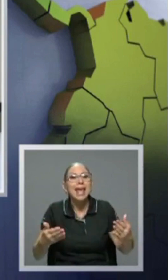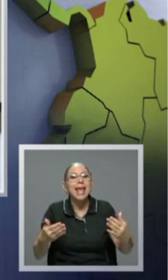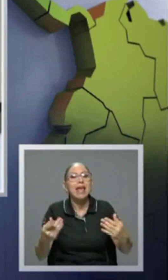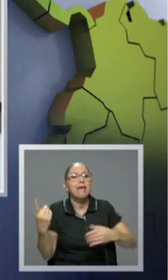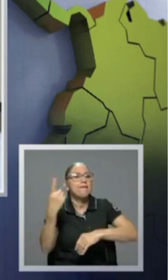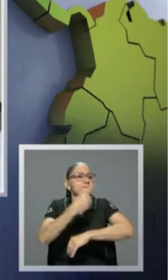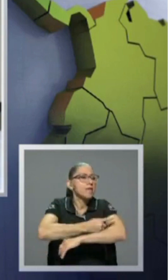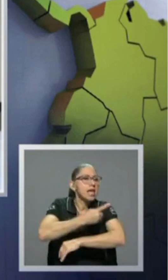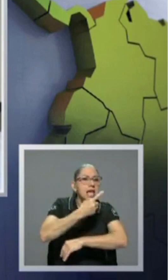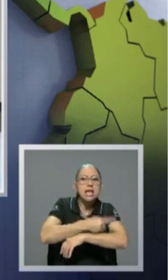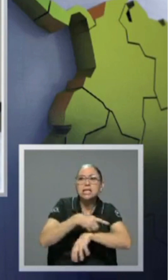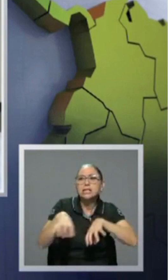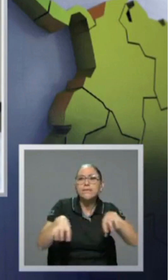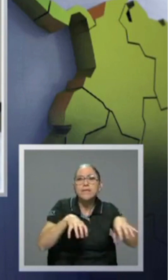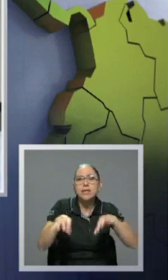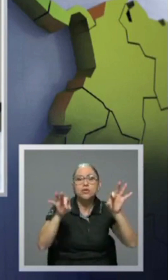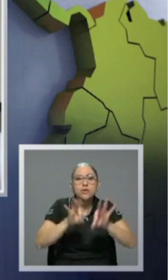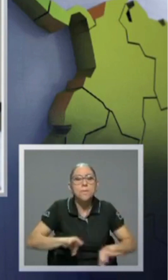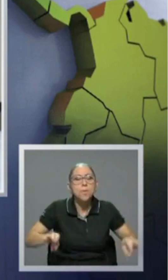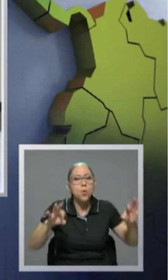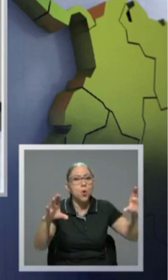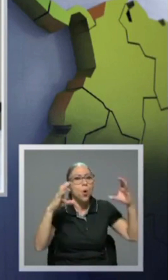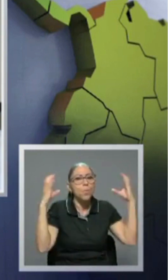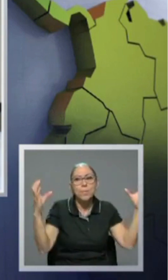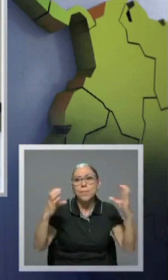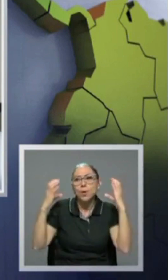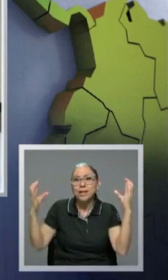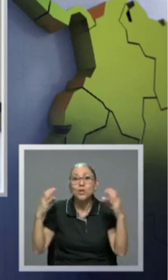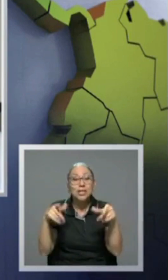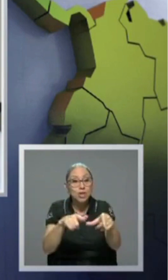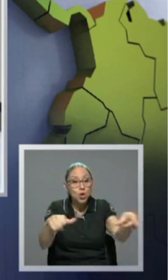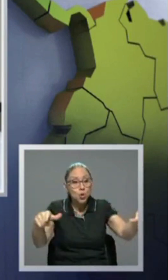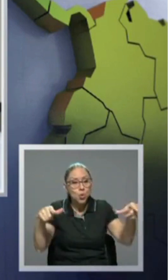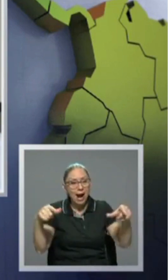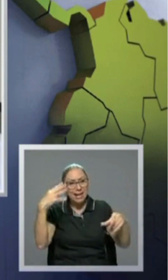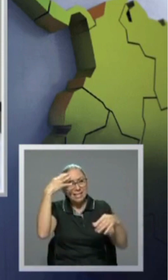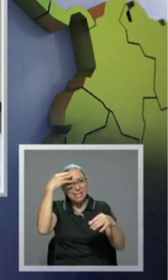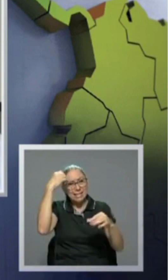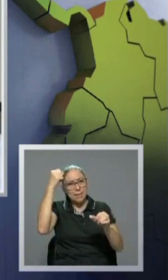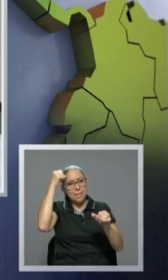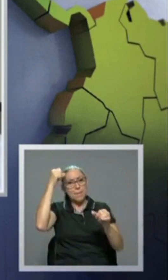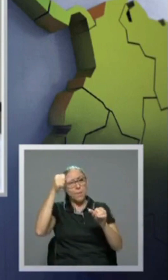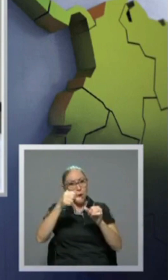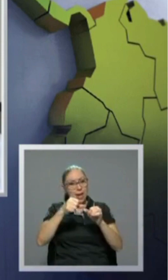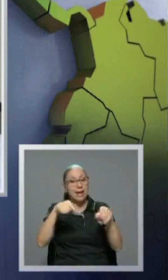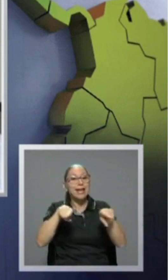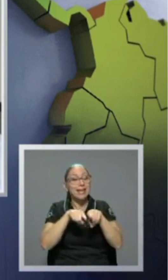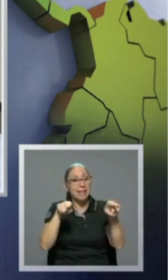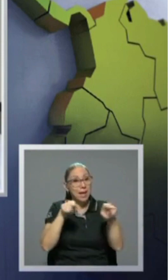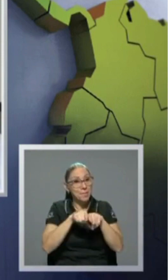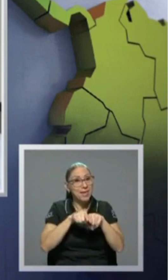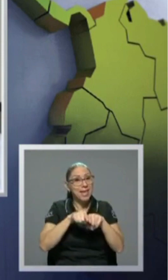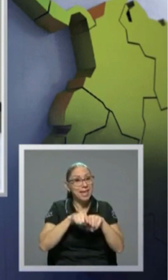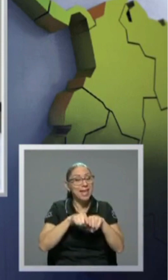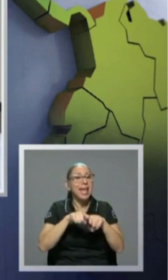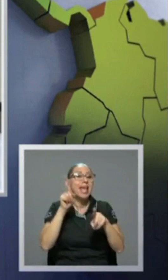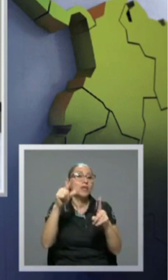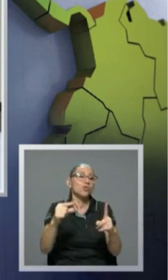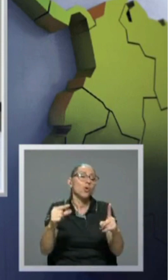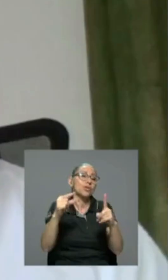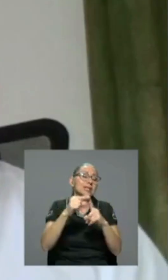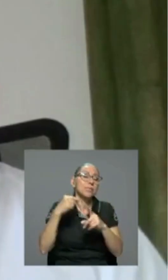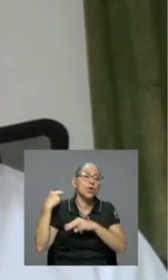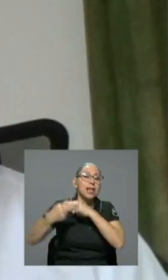de conmemoración. Entonces, y los lugares de memoria, que también es un concepto, pues, del historiador francés, Pierre